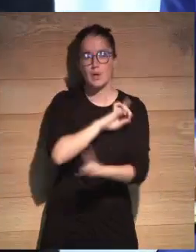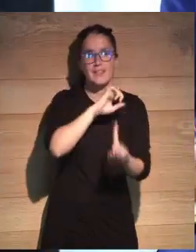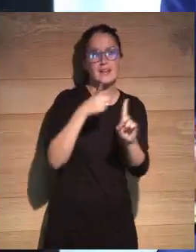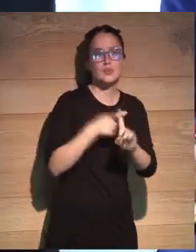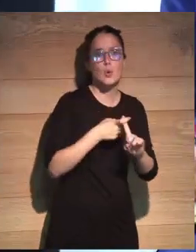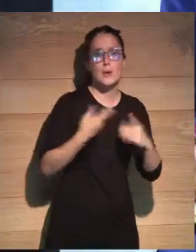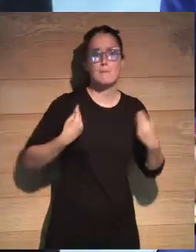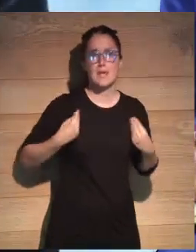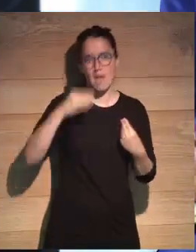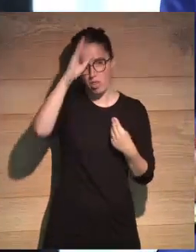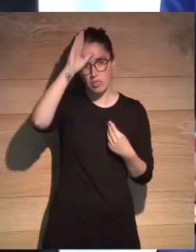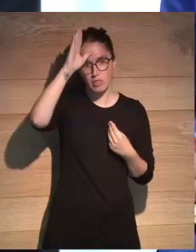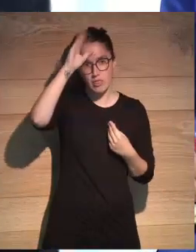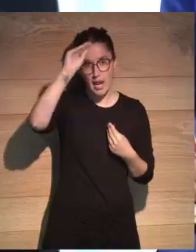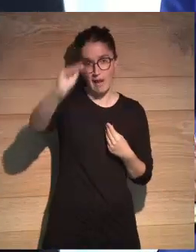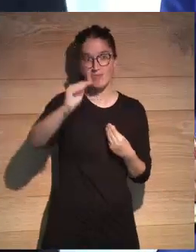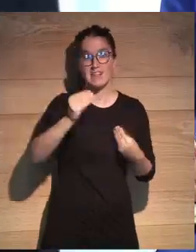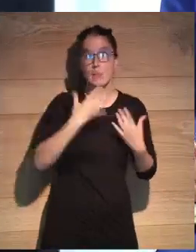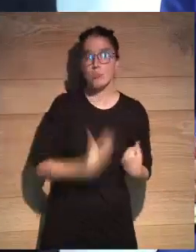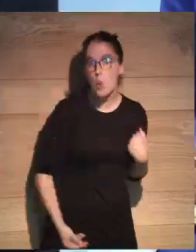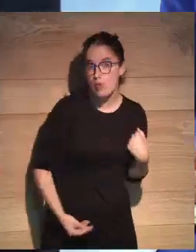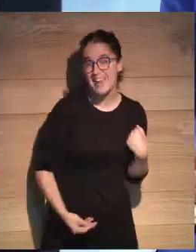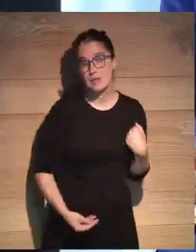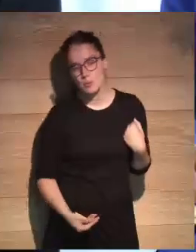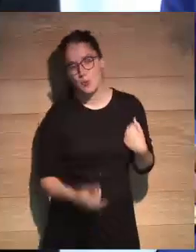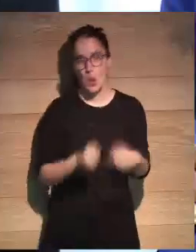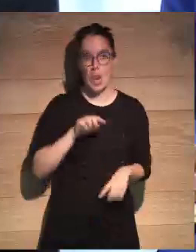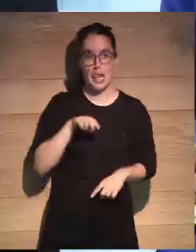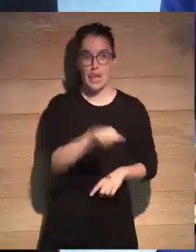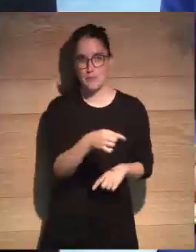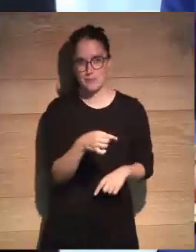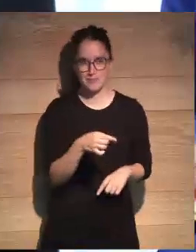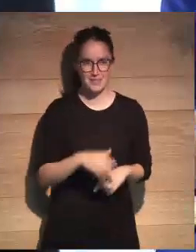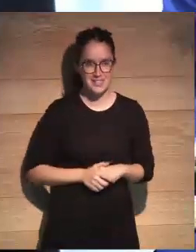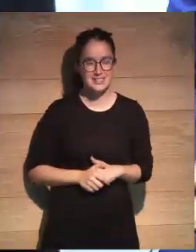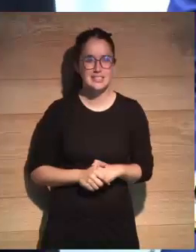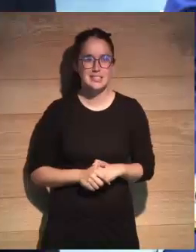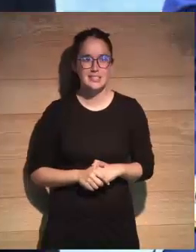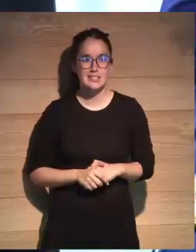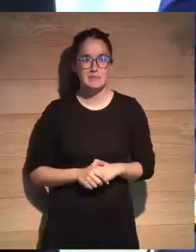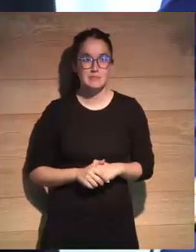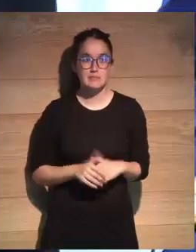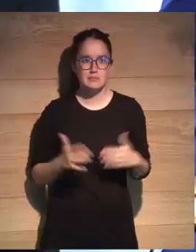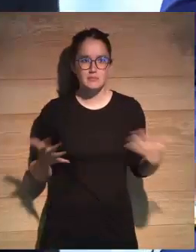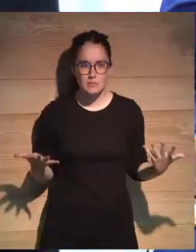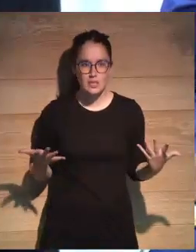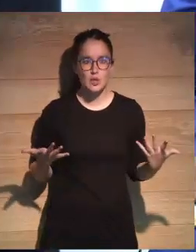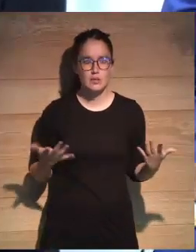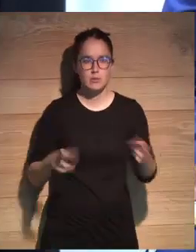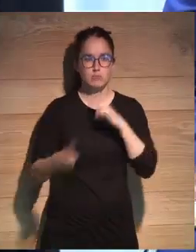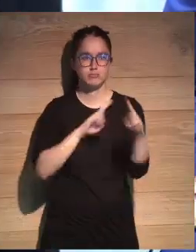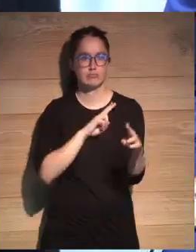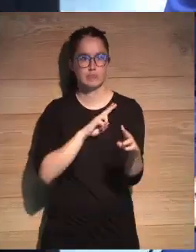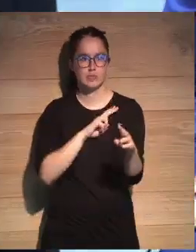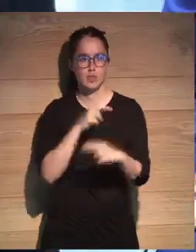vida inteligente en Murcia y cosas así muy políticamente incorrectas que no se deben decir. Y entonces nos respondieron,